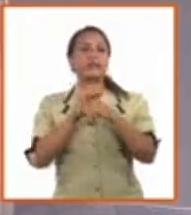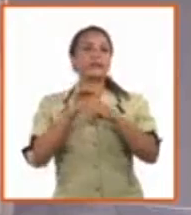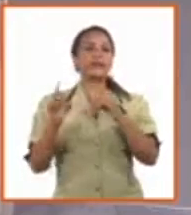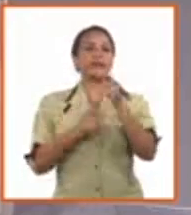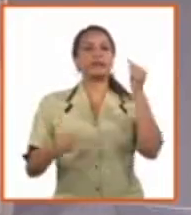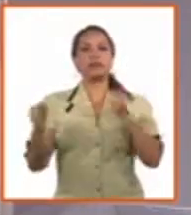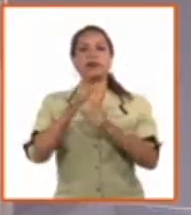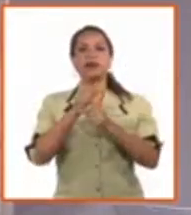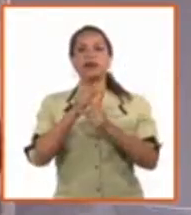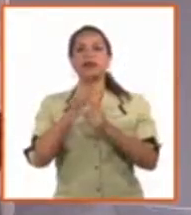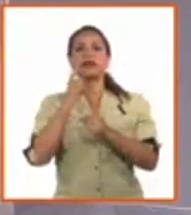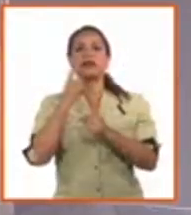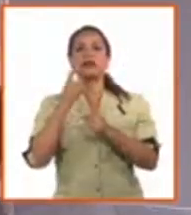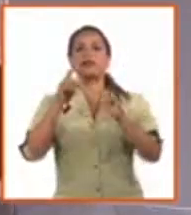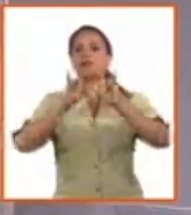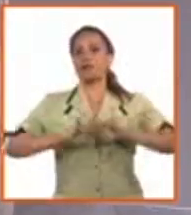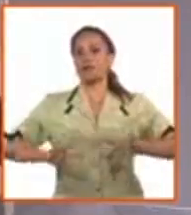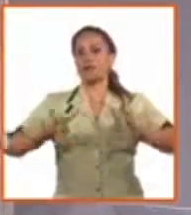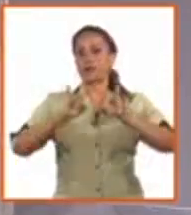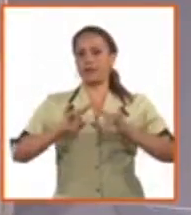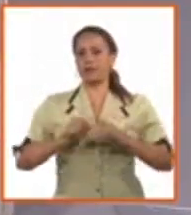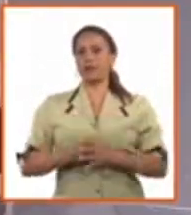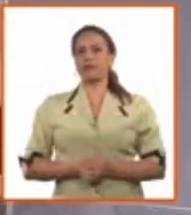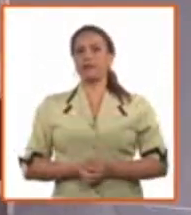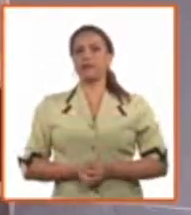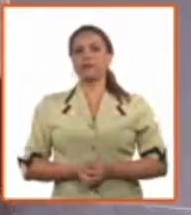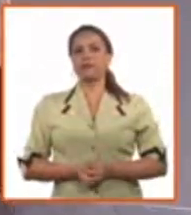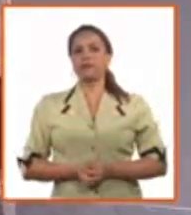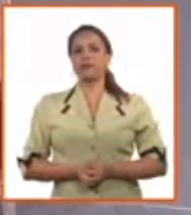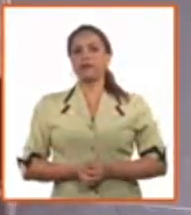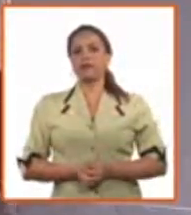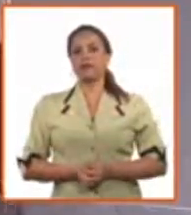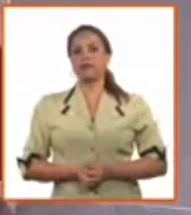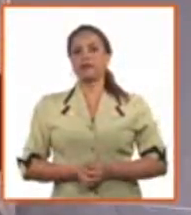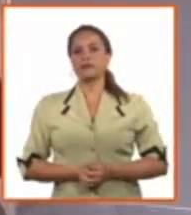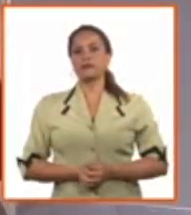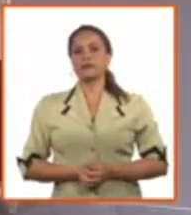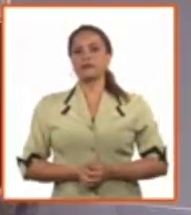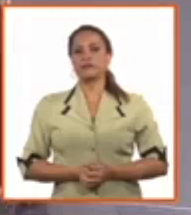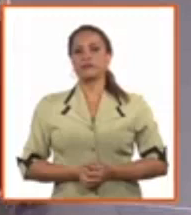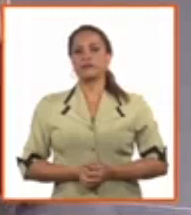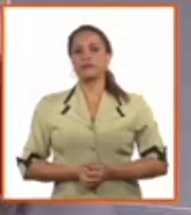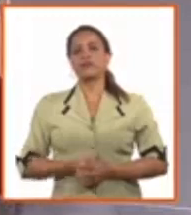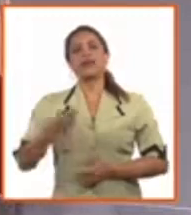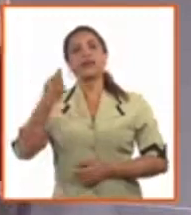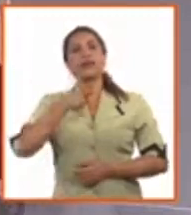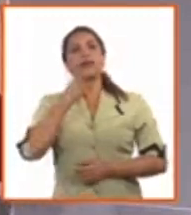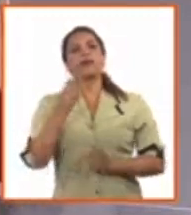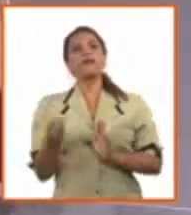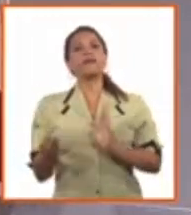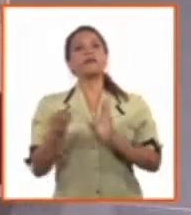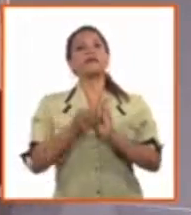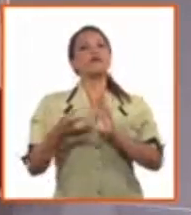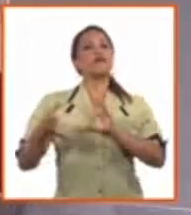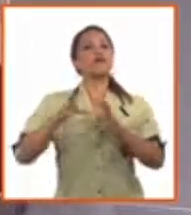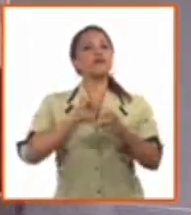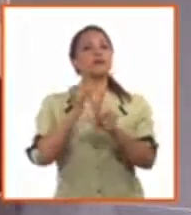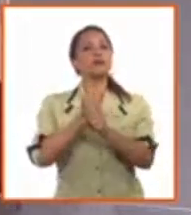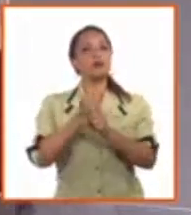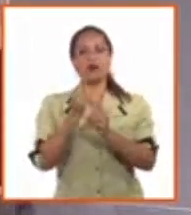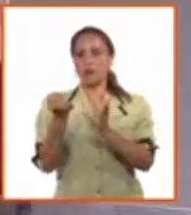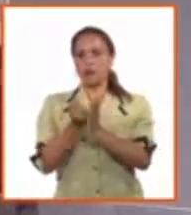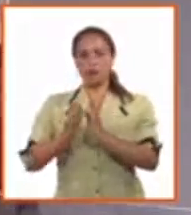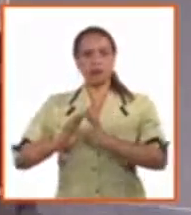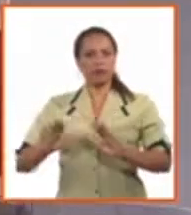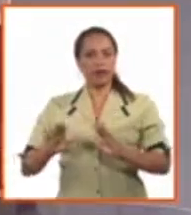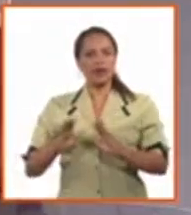su atención en la vida post graduada y en ese y en ese espacio tenemos qué implementar una estrategia que ya